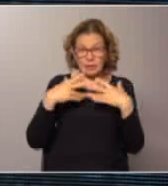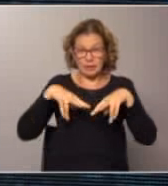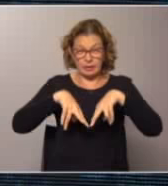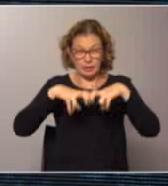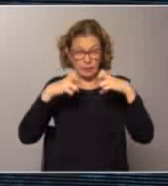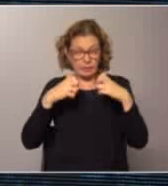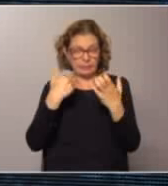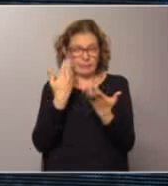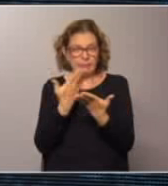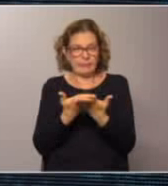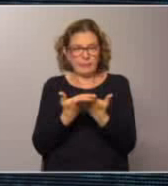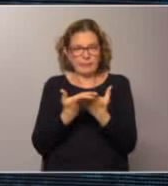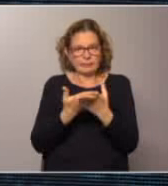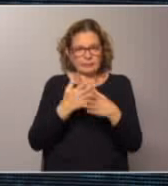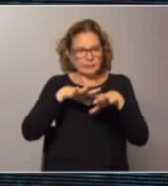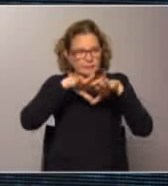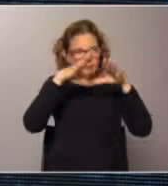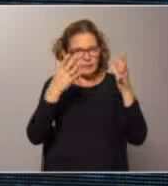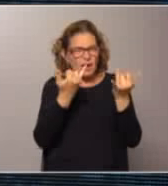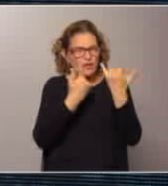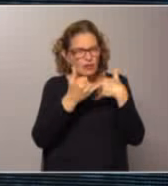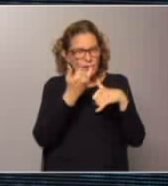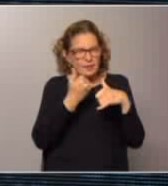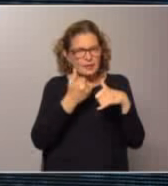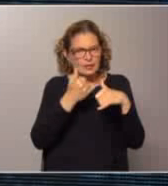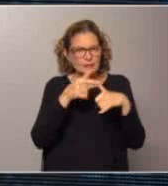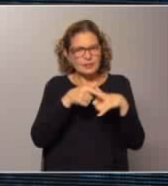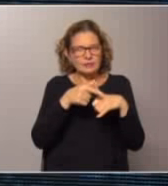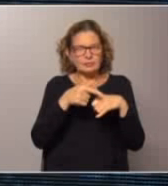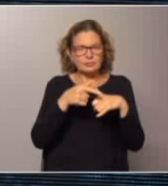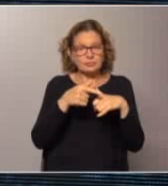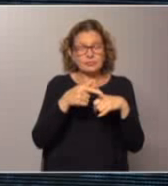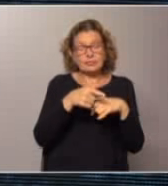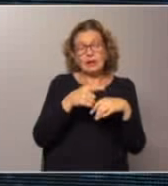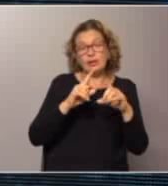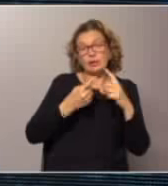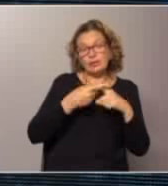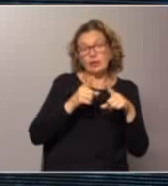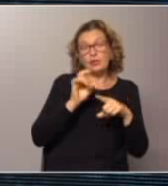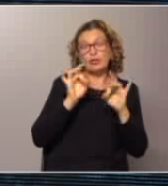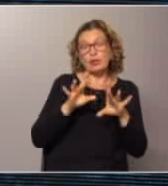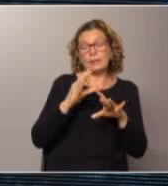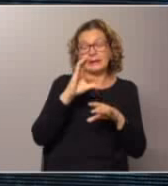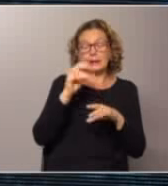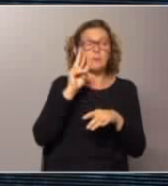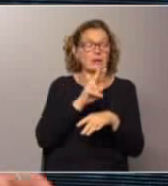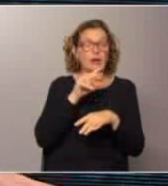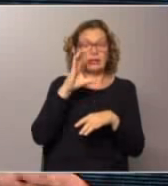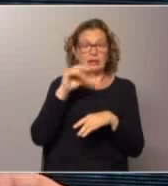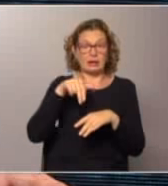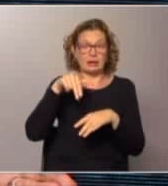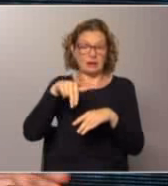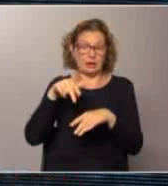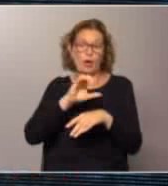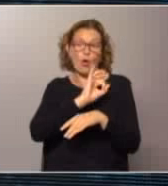la existencia de burbujas informativas también a partir del consumo de determinados medios gente que sólo mira a cnn gente que sólo mira